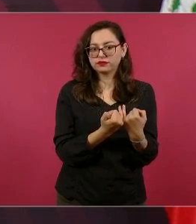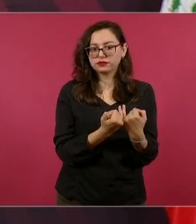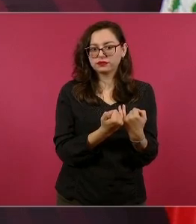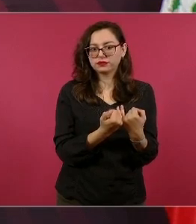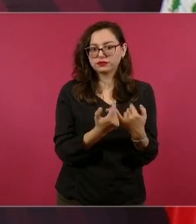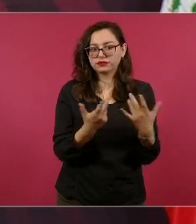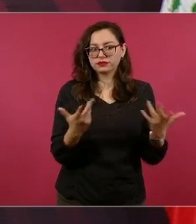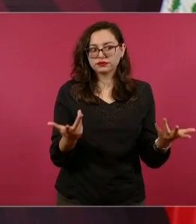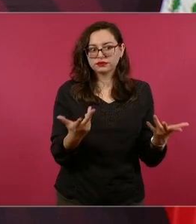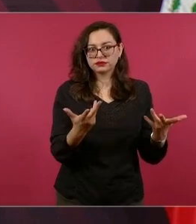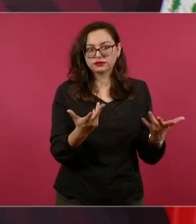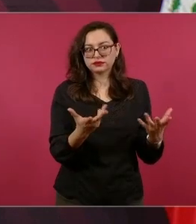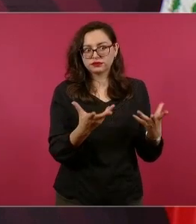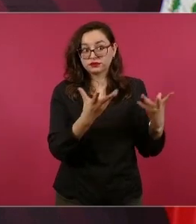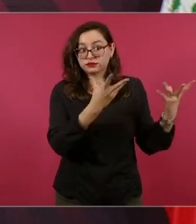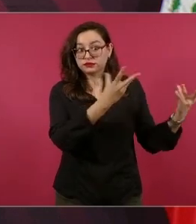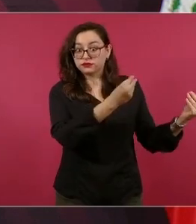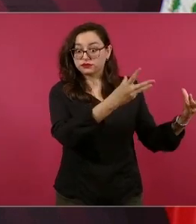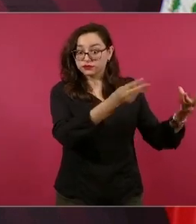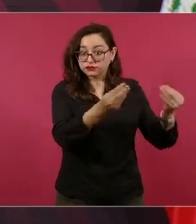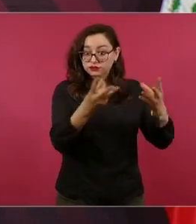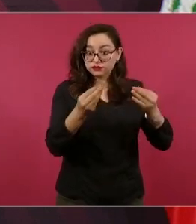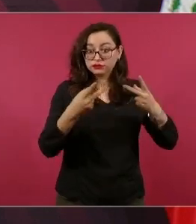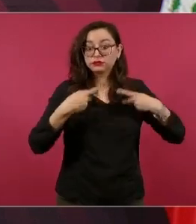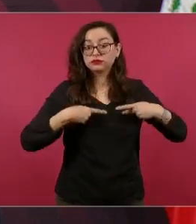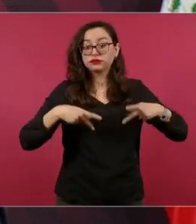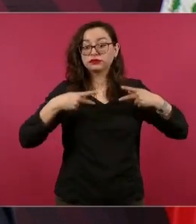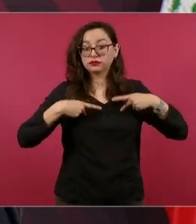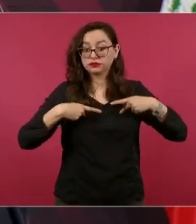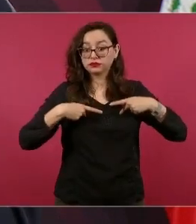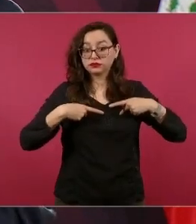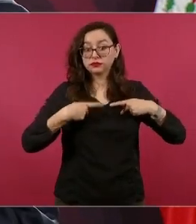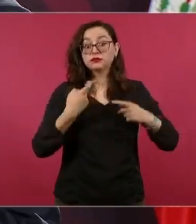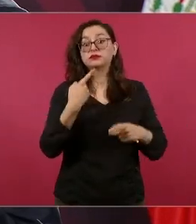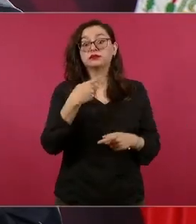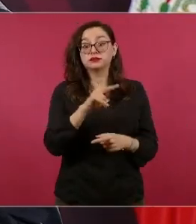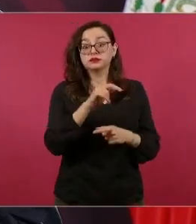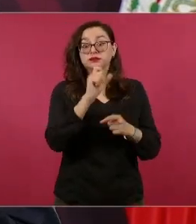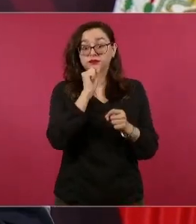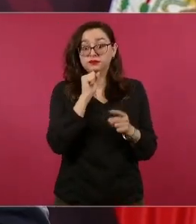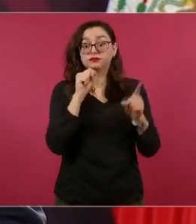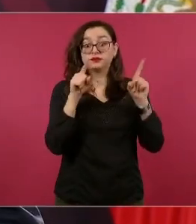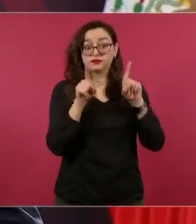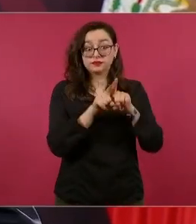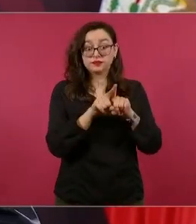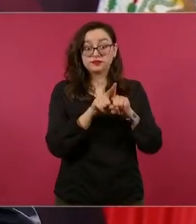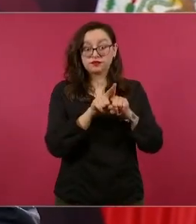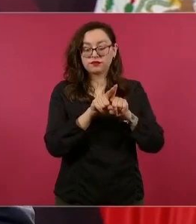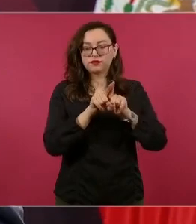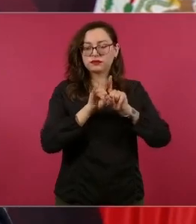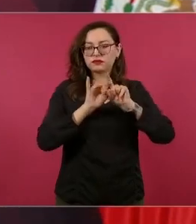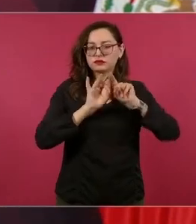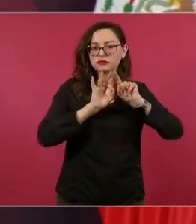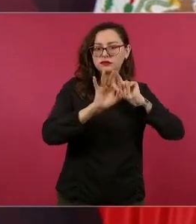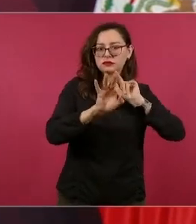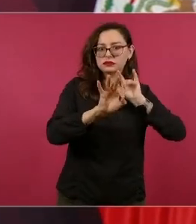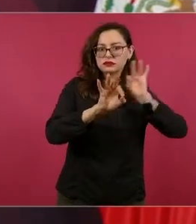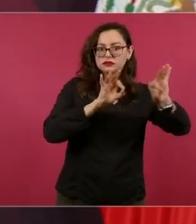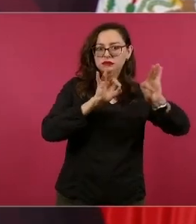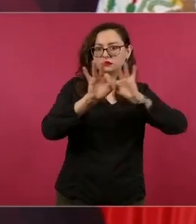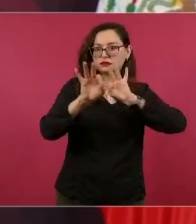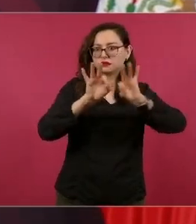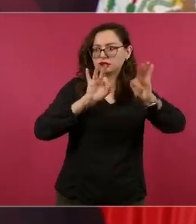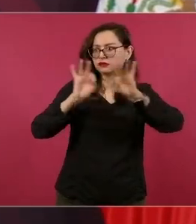es el número, sino que es un pensamiento que influye en sectores.